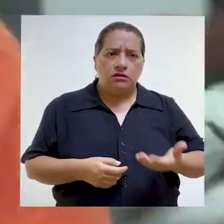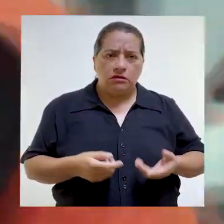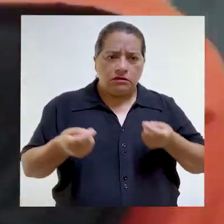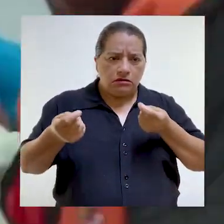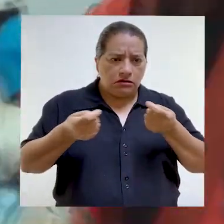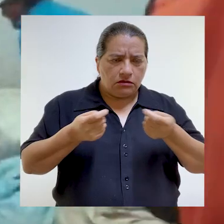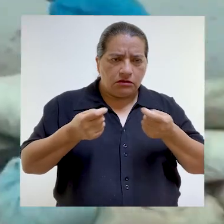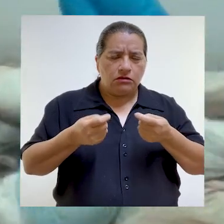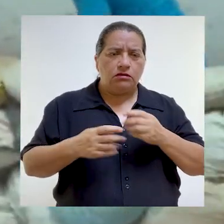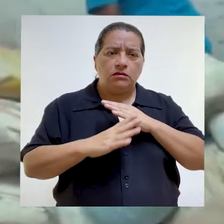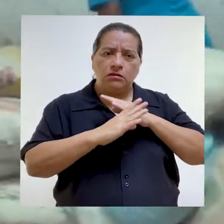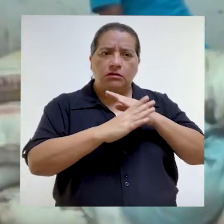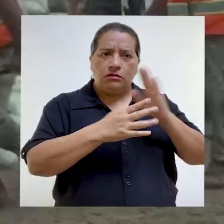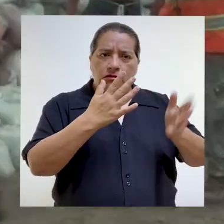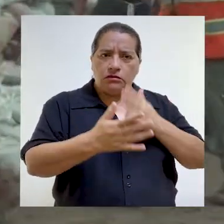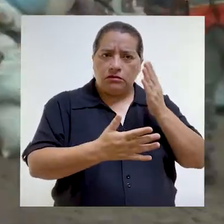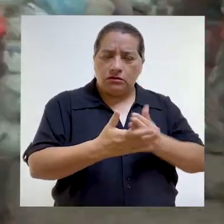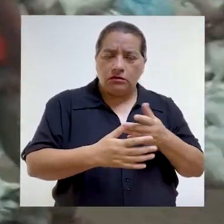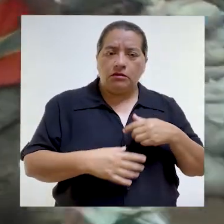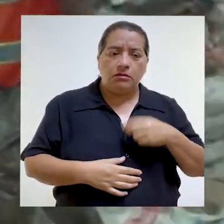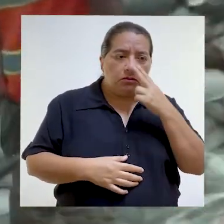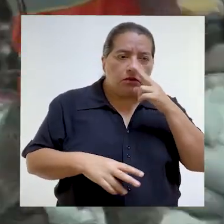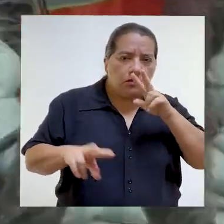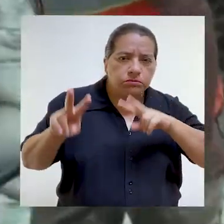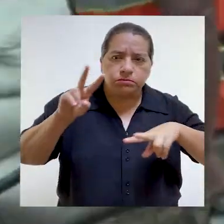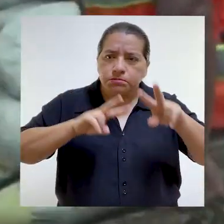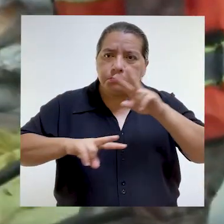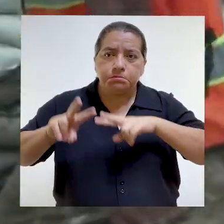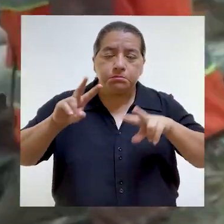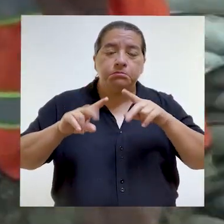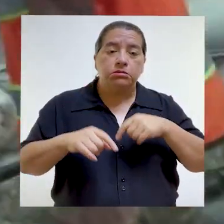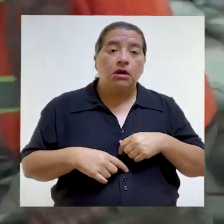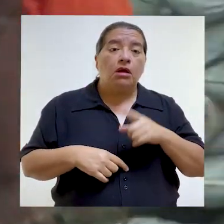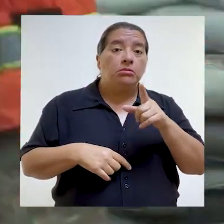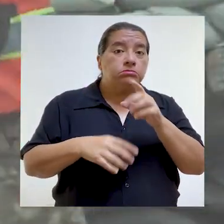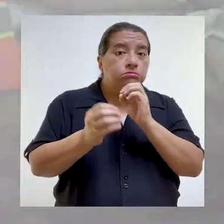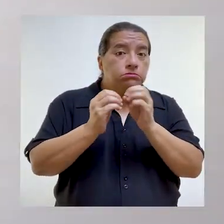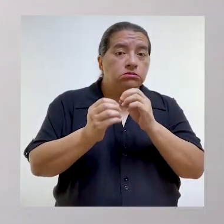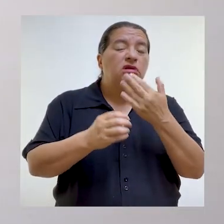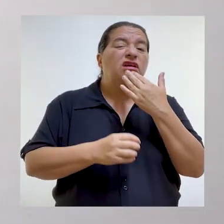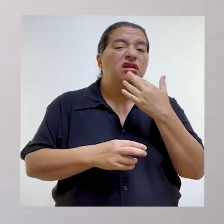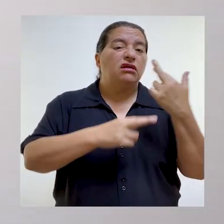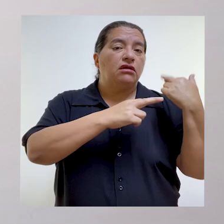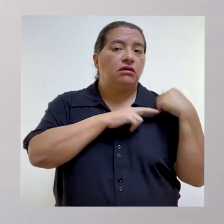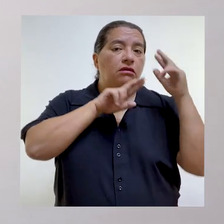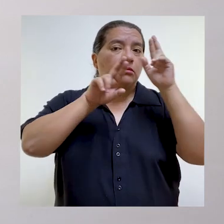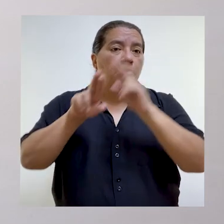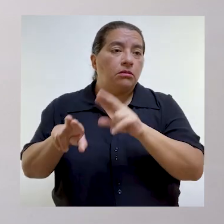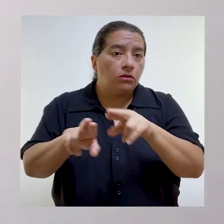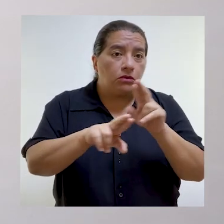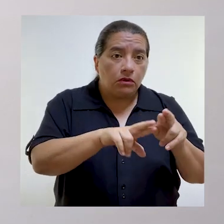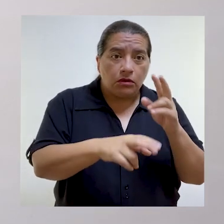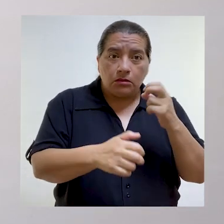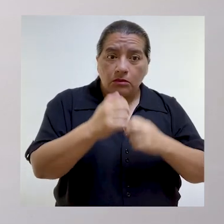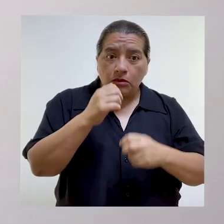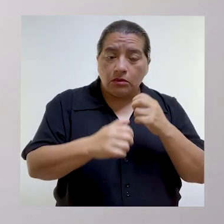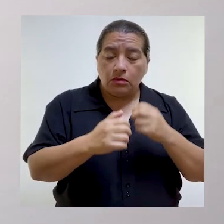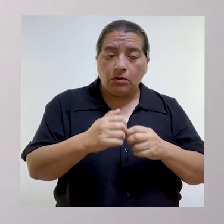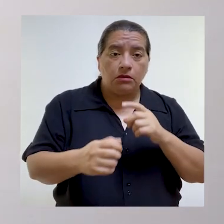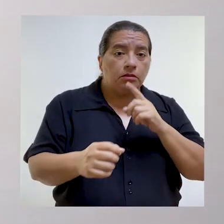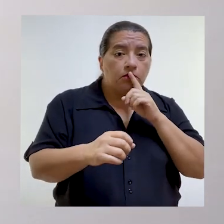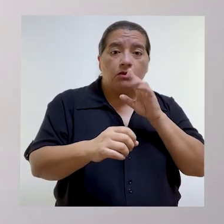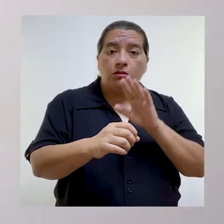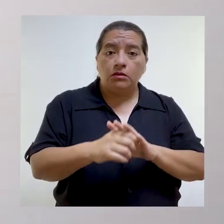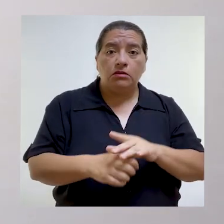de riesgo de desastres. De esta manera, el Sistema Nacional de Control podrá verificar el cumplimiento de la disposición e imputará las responsabilidades a los directivos,